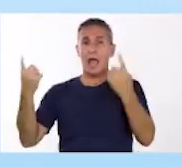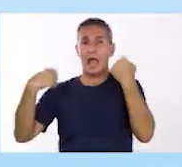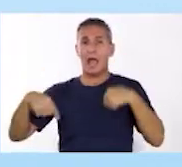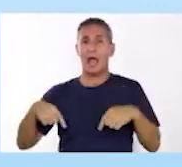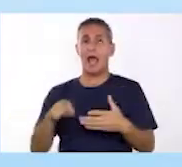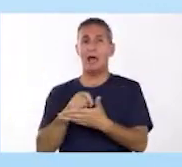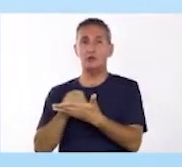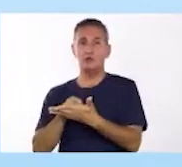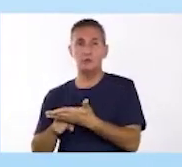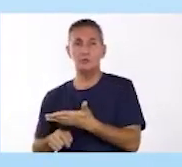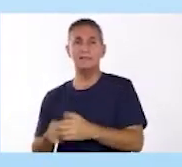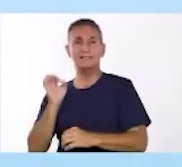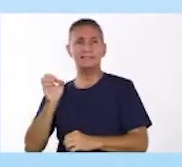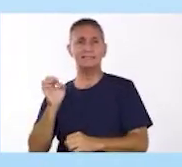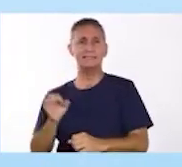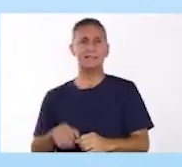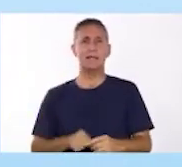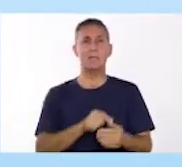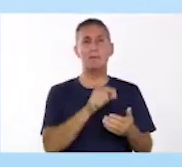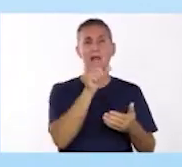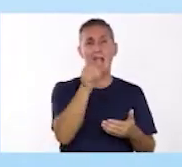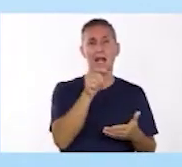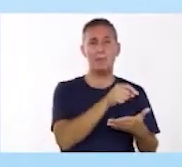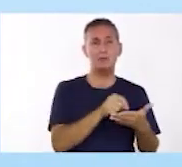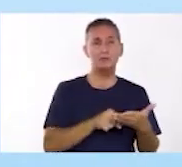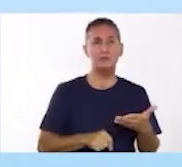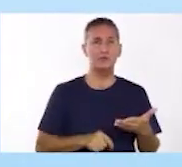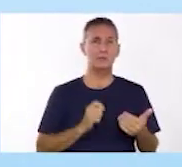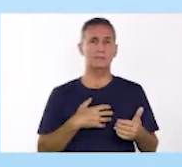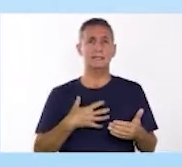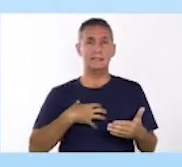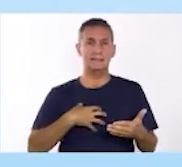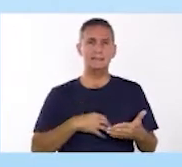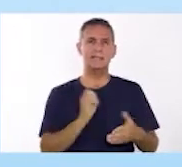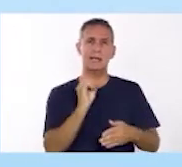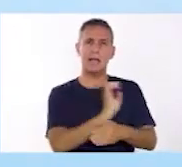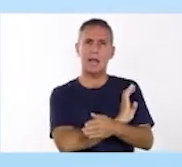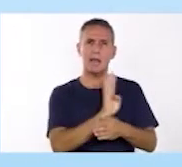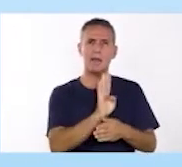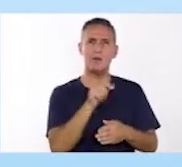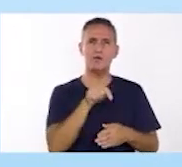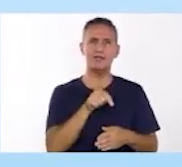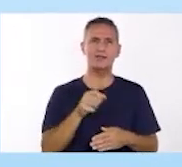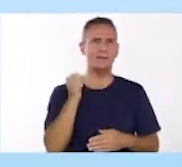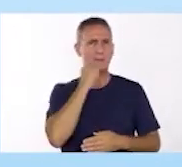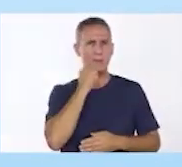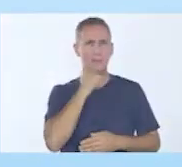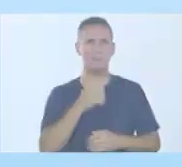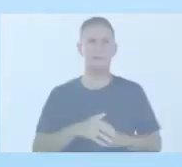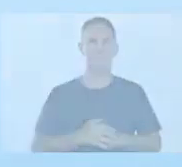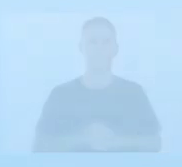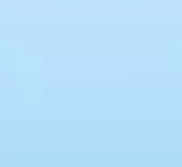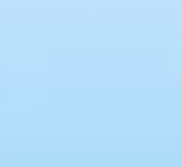siempre el escritor va a tener presente en sus obras y en esta mucho más.